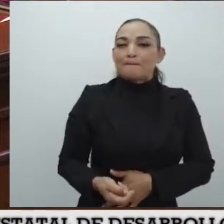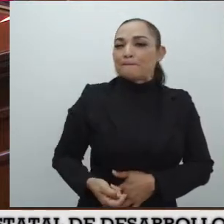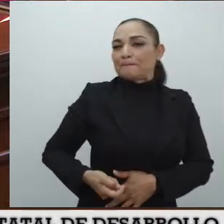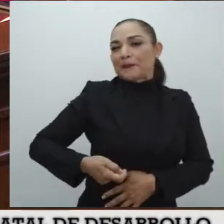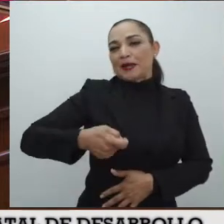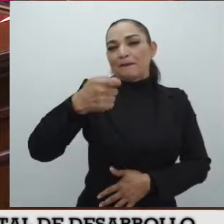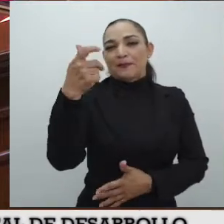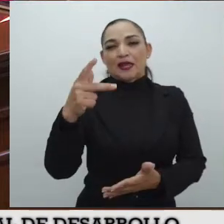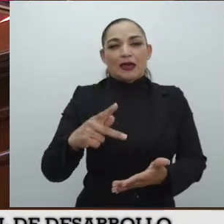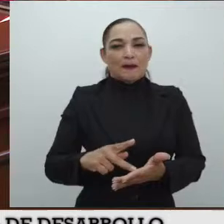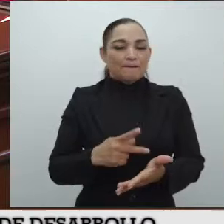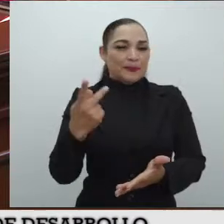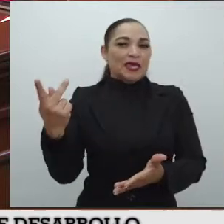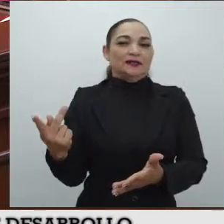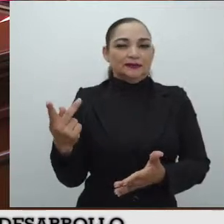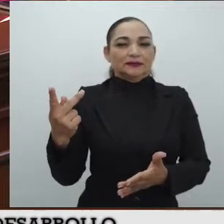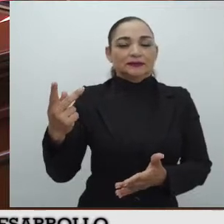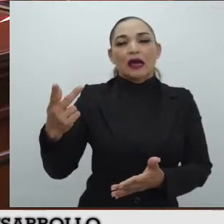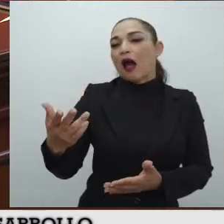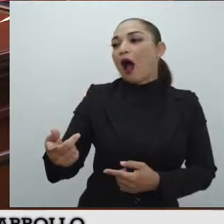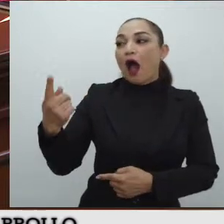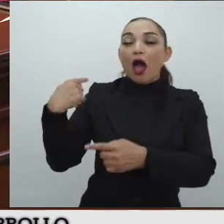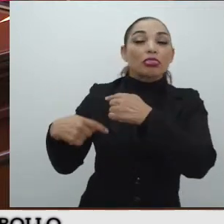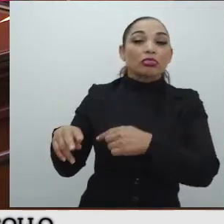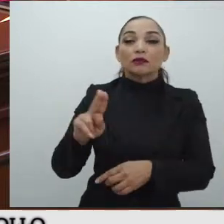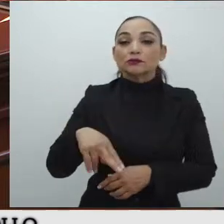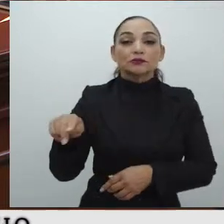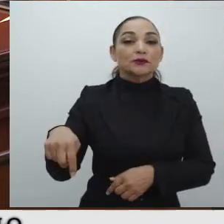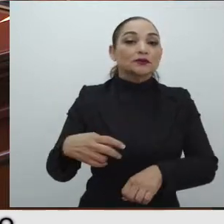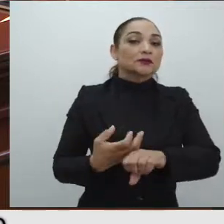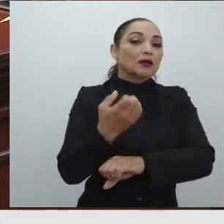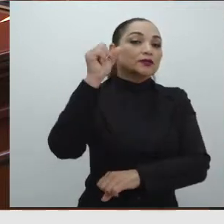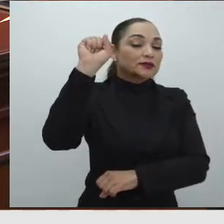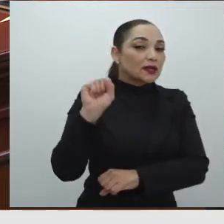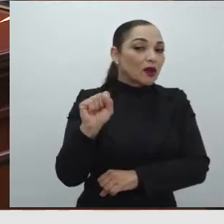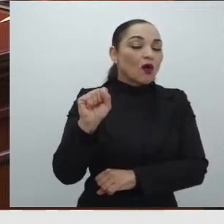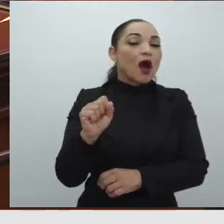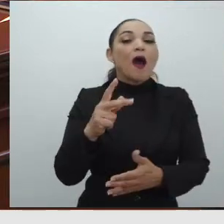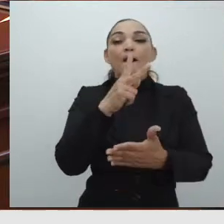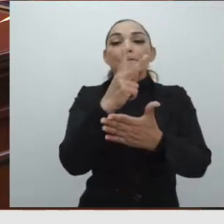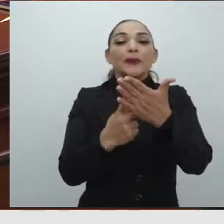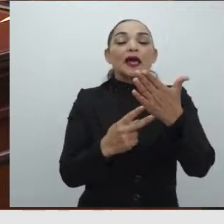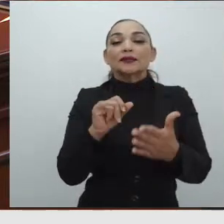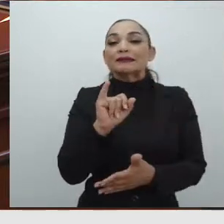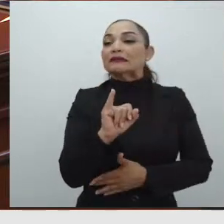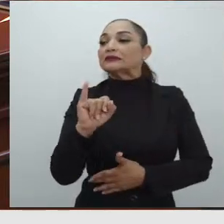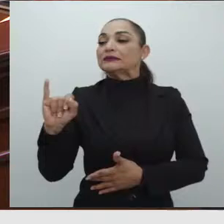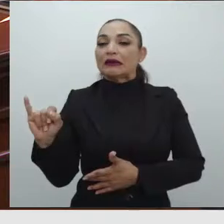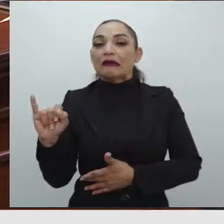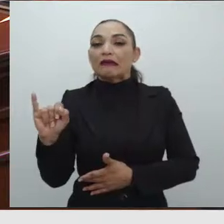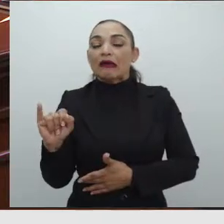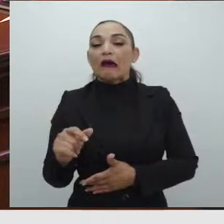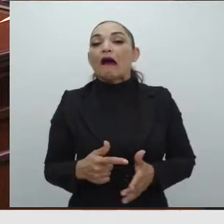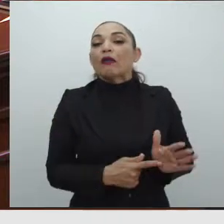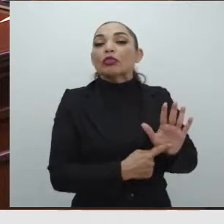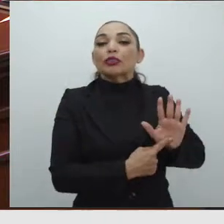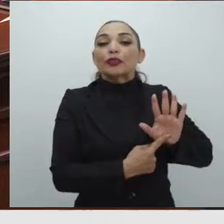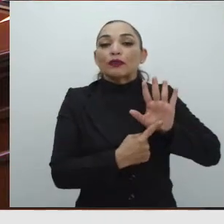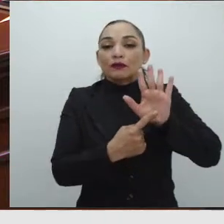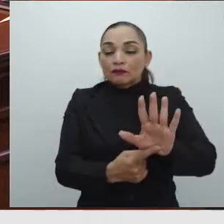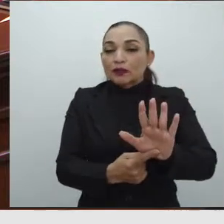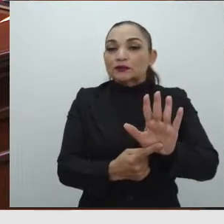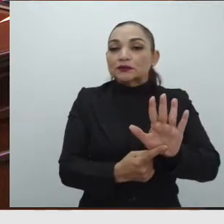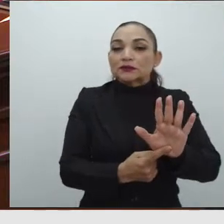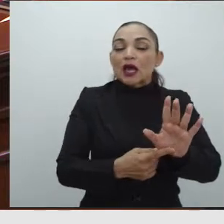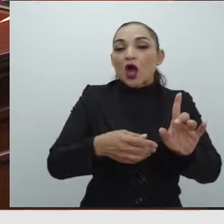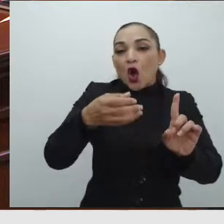un plan de izquierda, que desde su aplicación nos muestra que el orden de